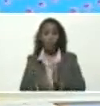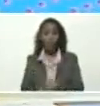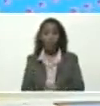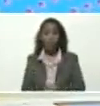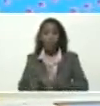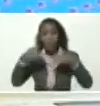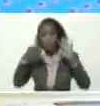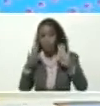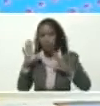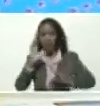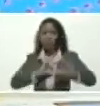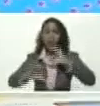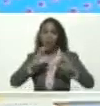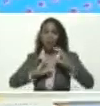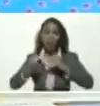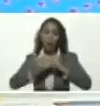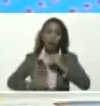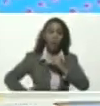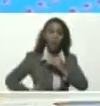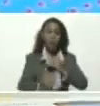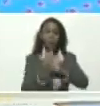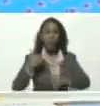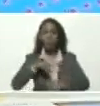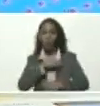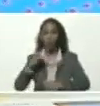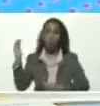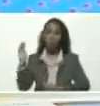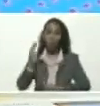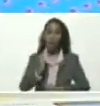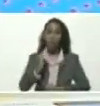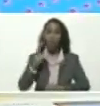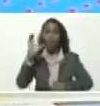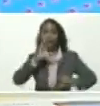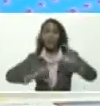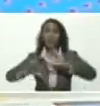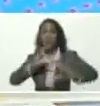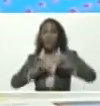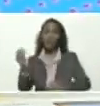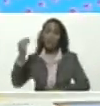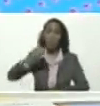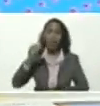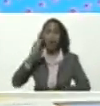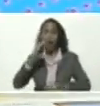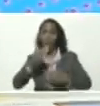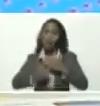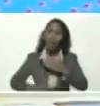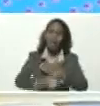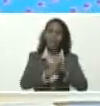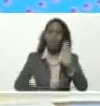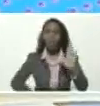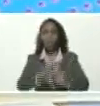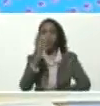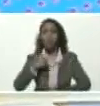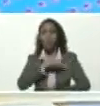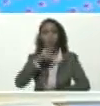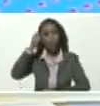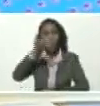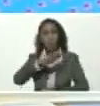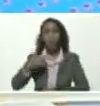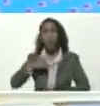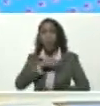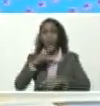Mientras la ciencia avanza, nosotros traemos la ciencia más avanzada del mundo para nuestro pueblo, para